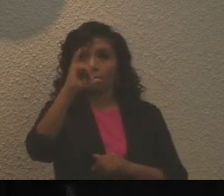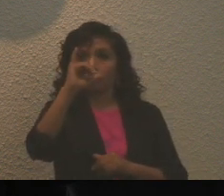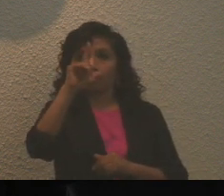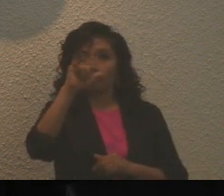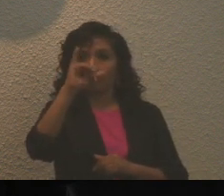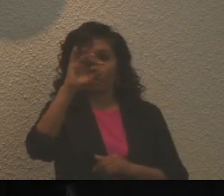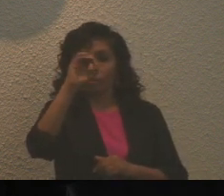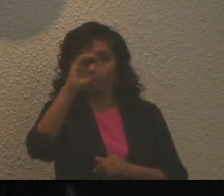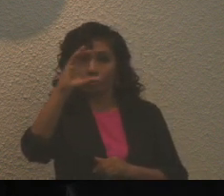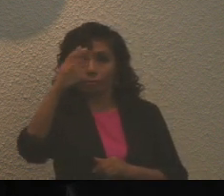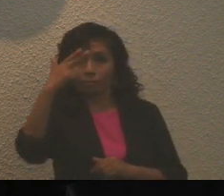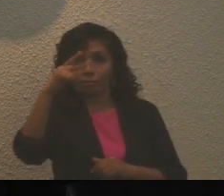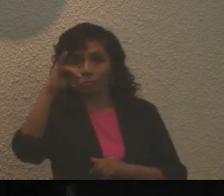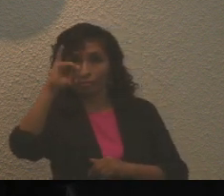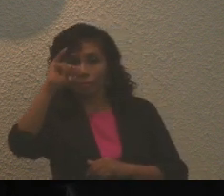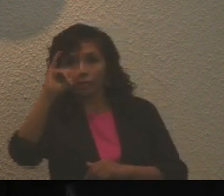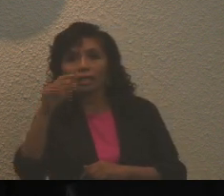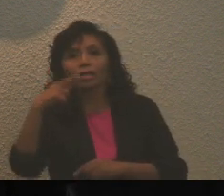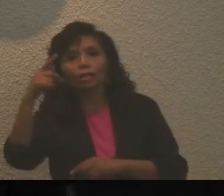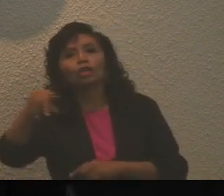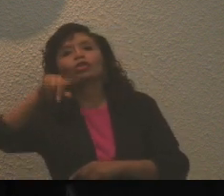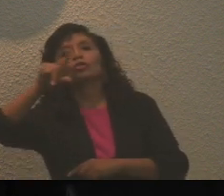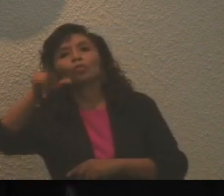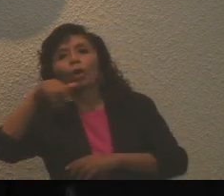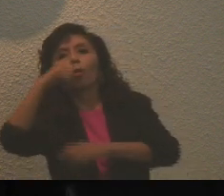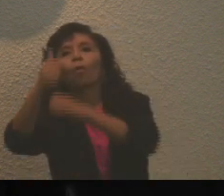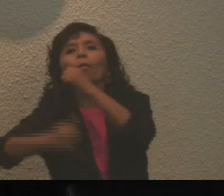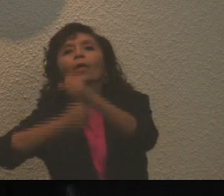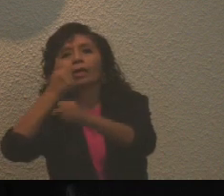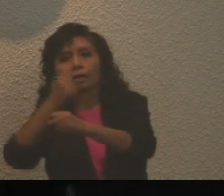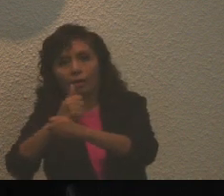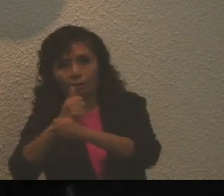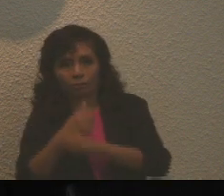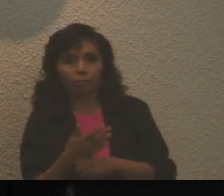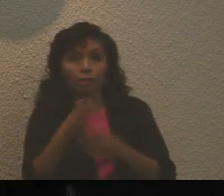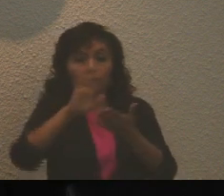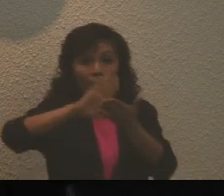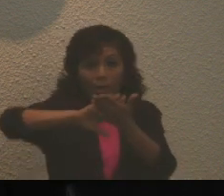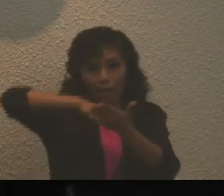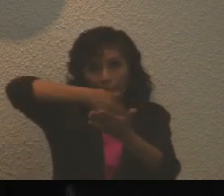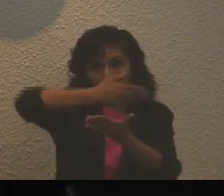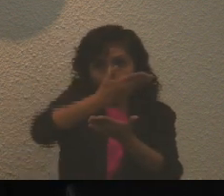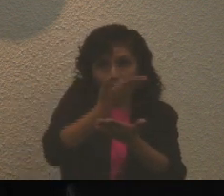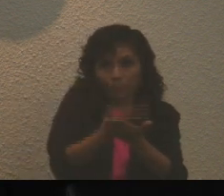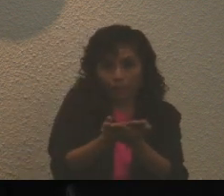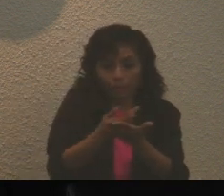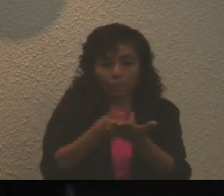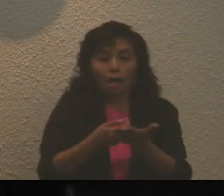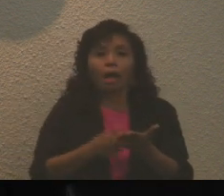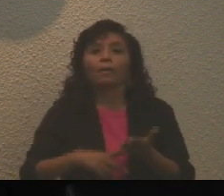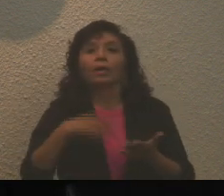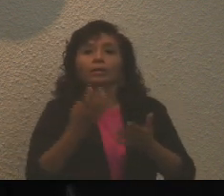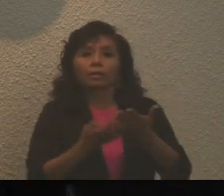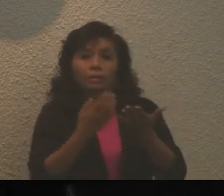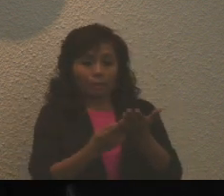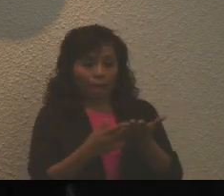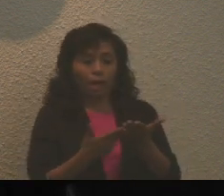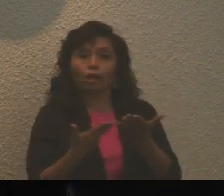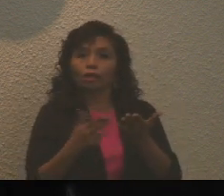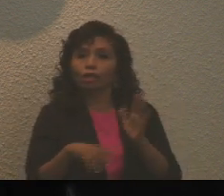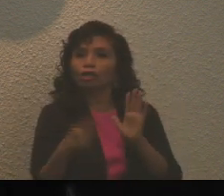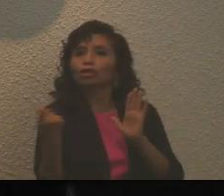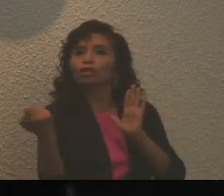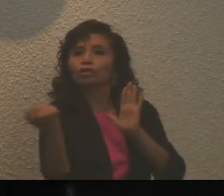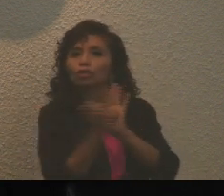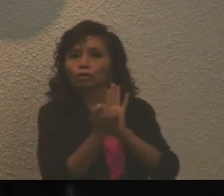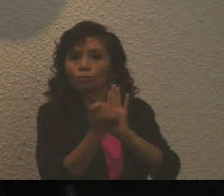el año correspondiente. En el reverso contendrá en el centro el escudo del Estado de Quintana Roo y